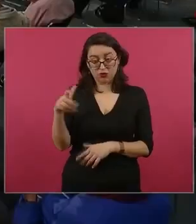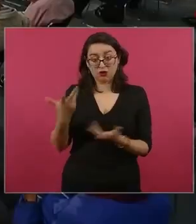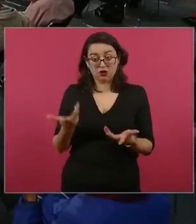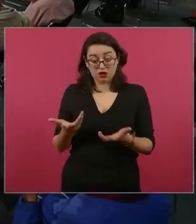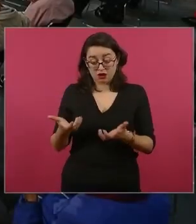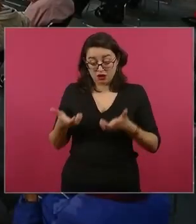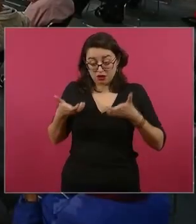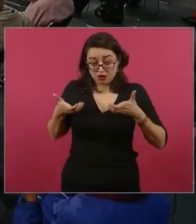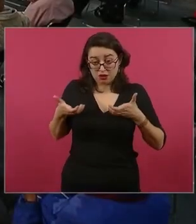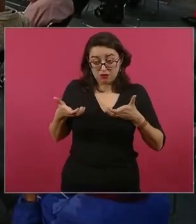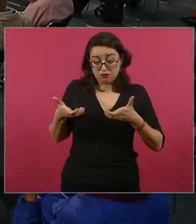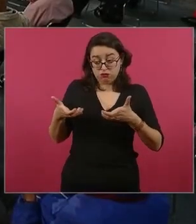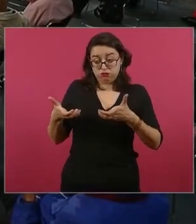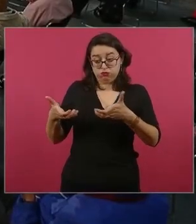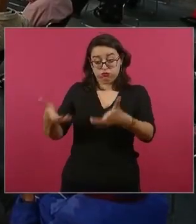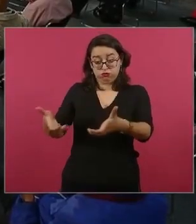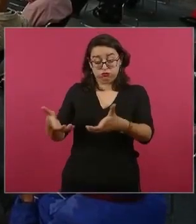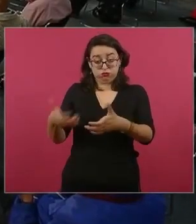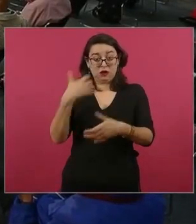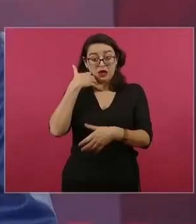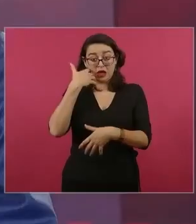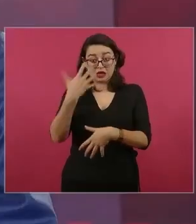nos comprendan